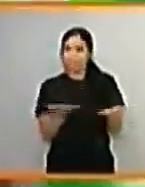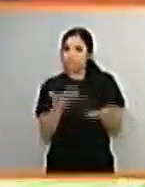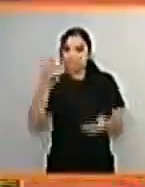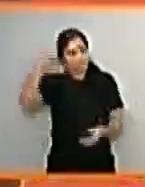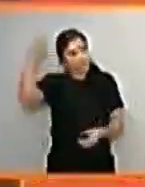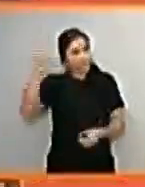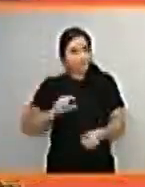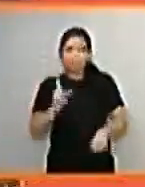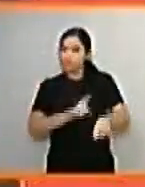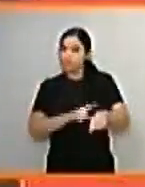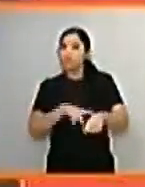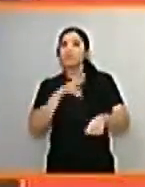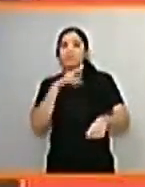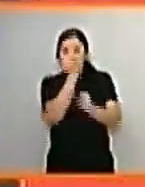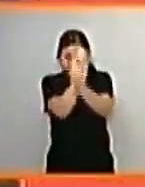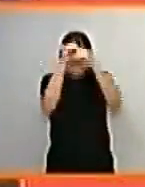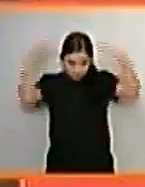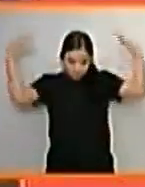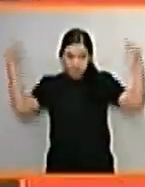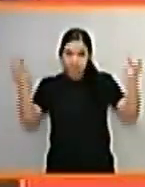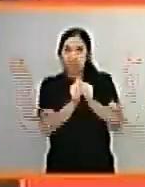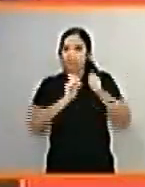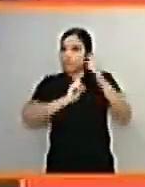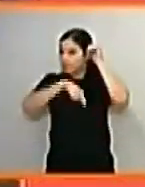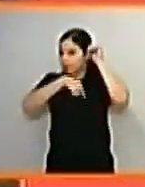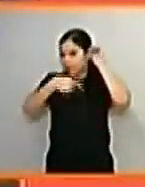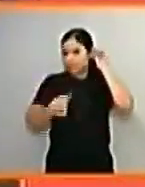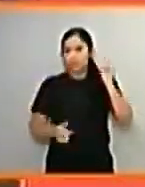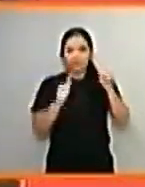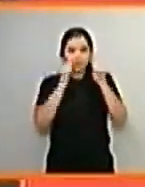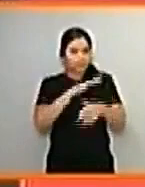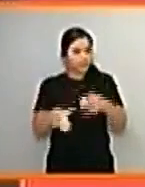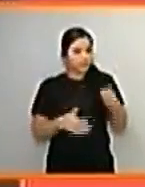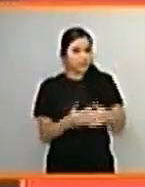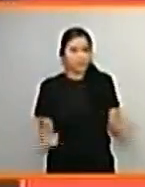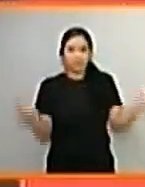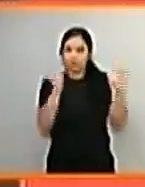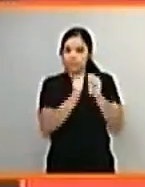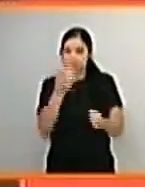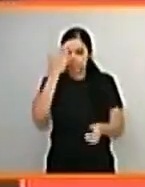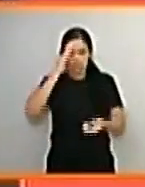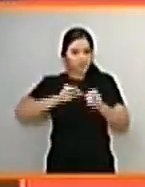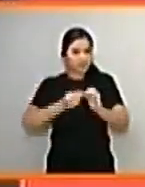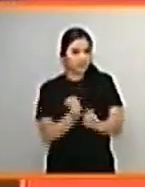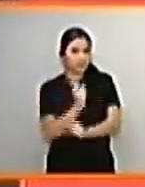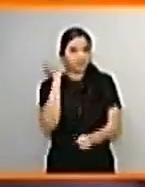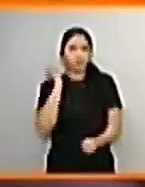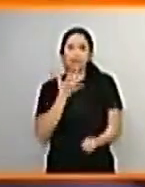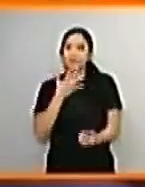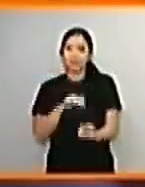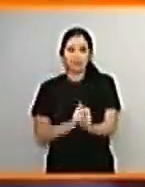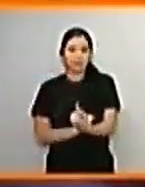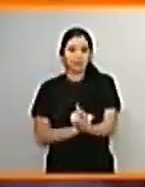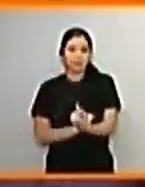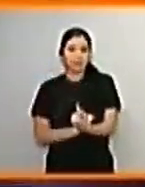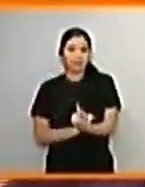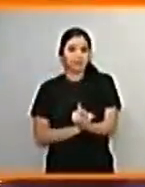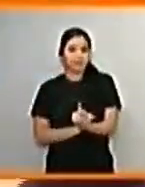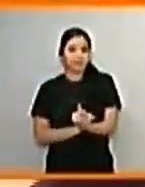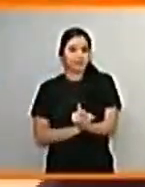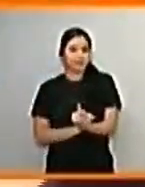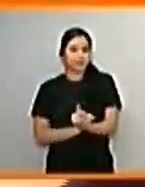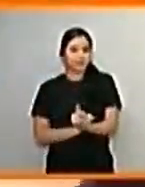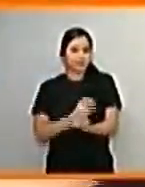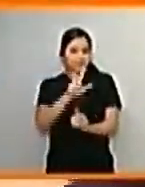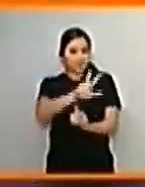soñaste hoy porque haremos una realidad junto a la diaria. Atentos, acompáñame a conocer el primer dígito. Suerte. Y este